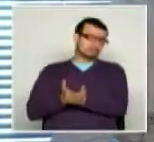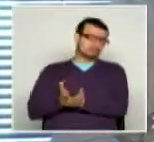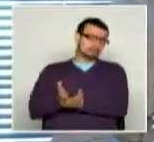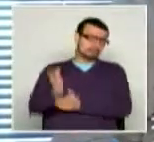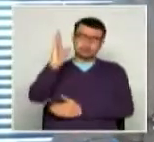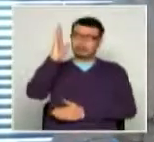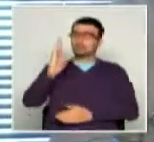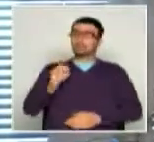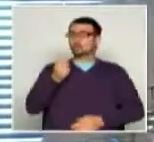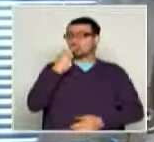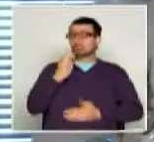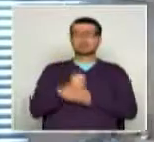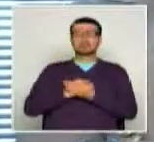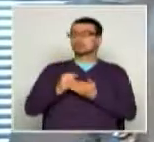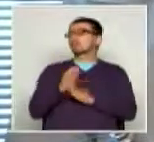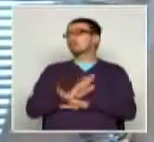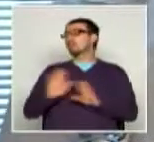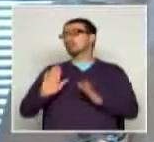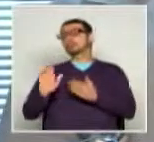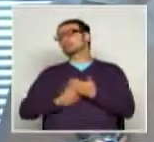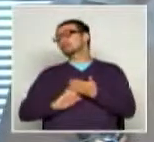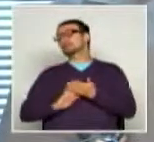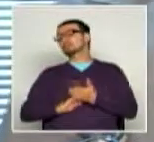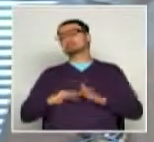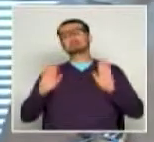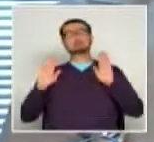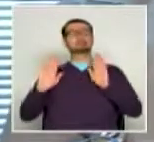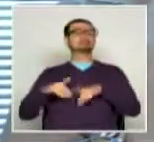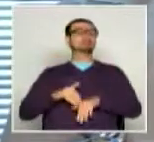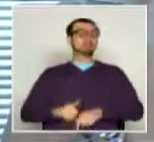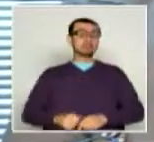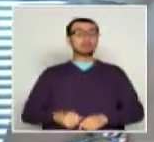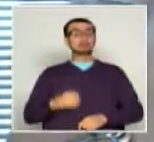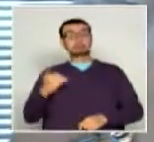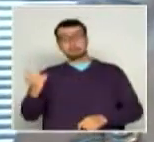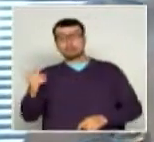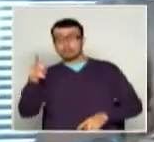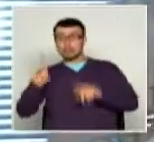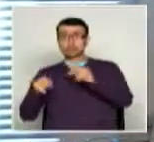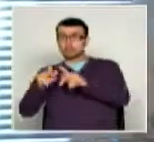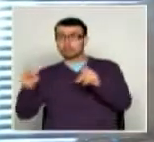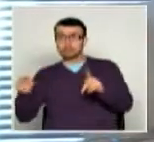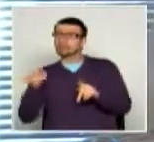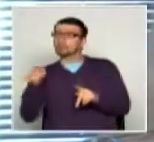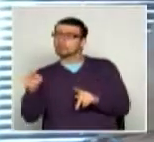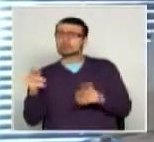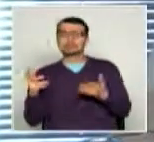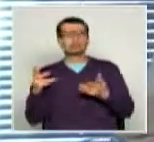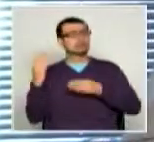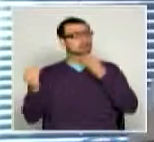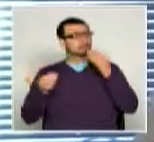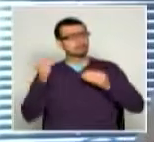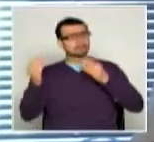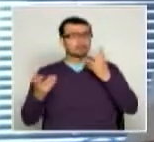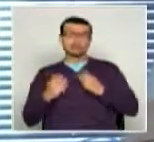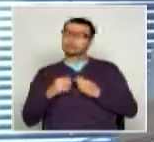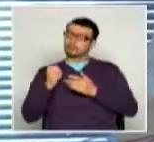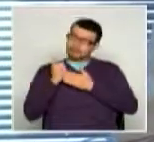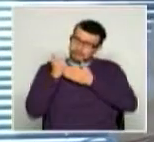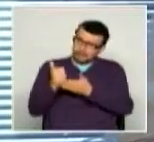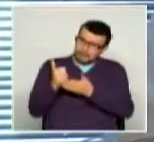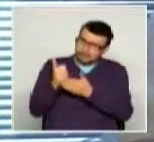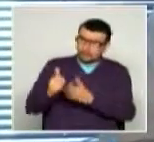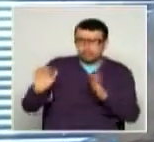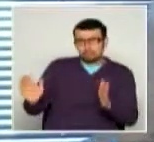vida, no hay nada más que hacer. Y uno ve en ese tipo de pacientes que hay mucha integración en la parte que nosotros